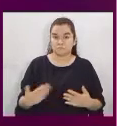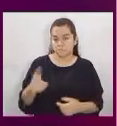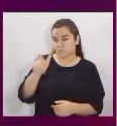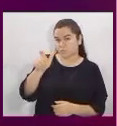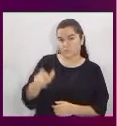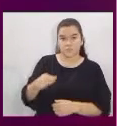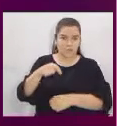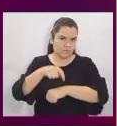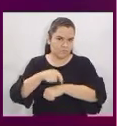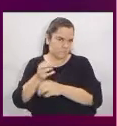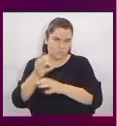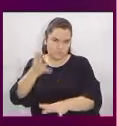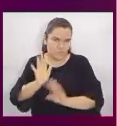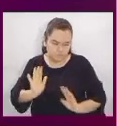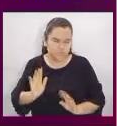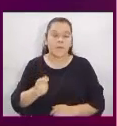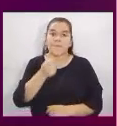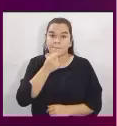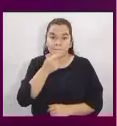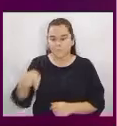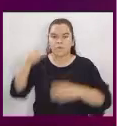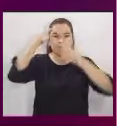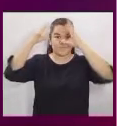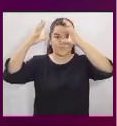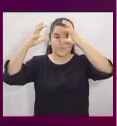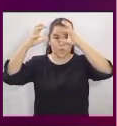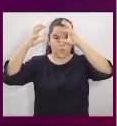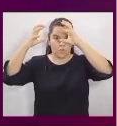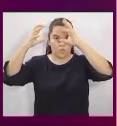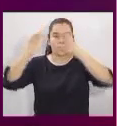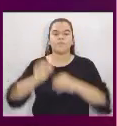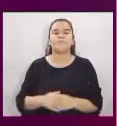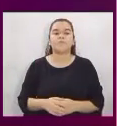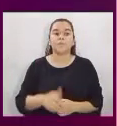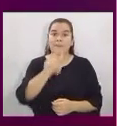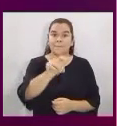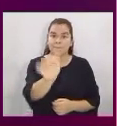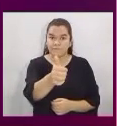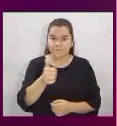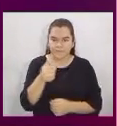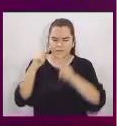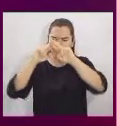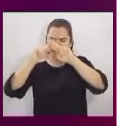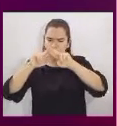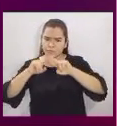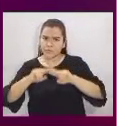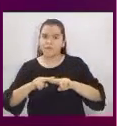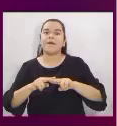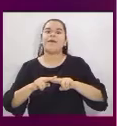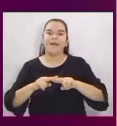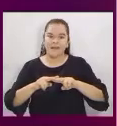cuando un especialista, en este caso los neurólogos, toman cartas